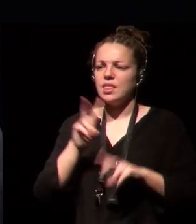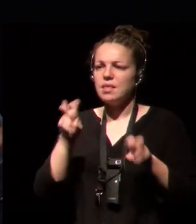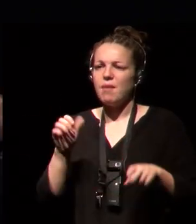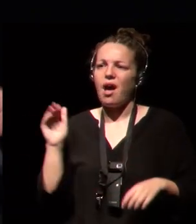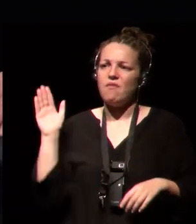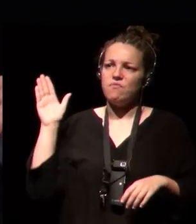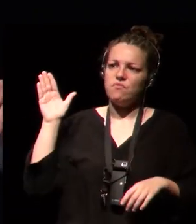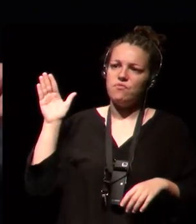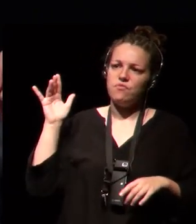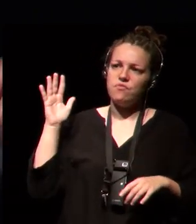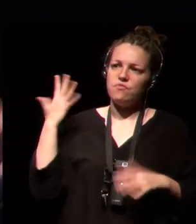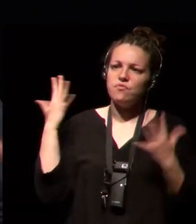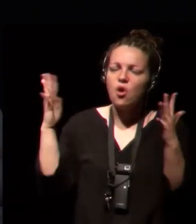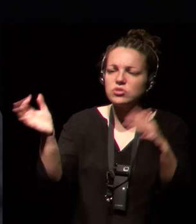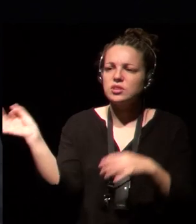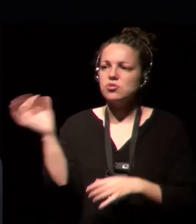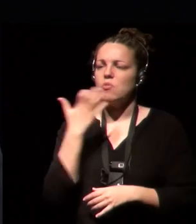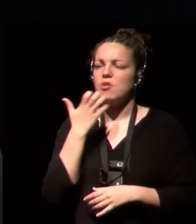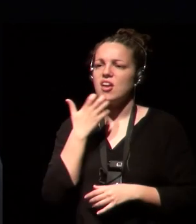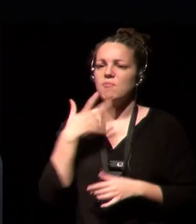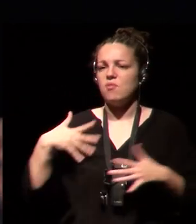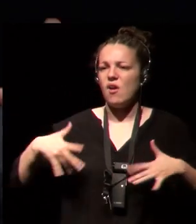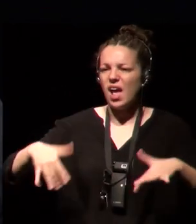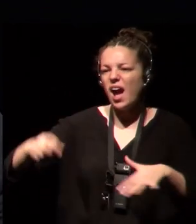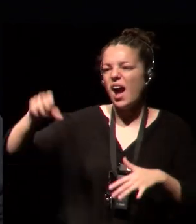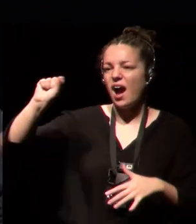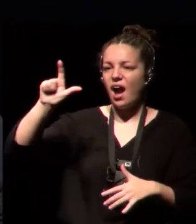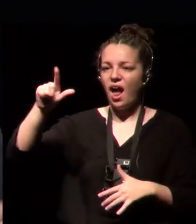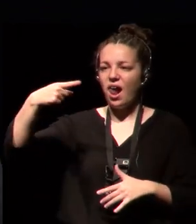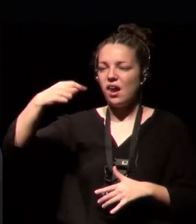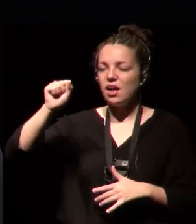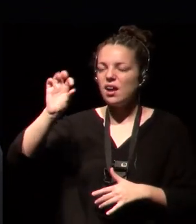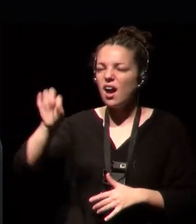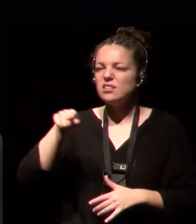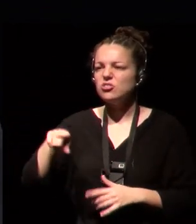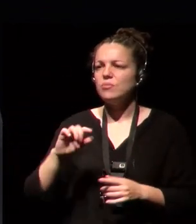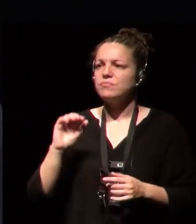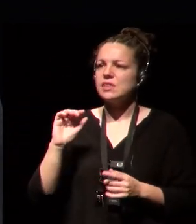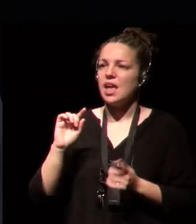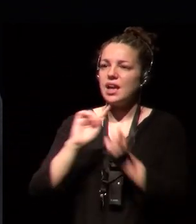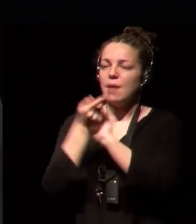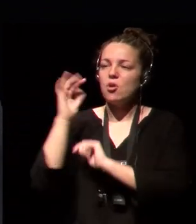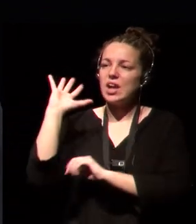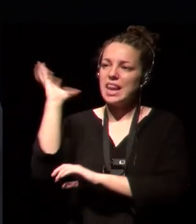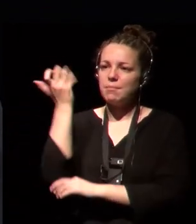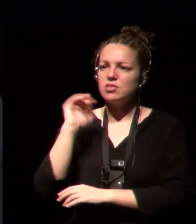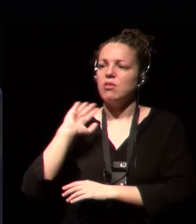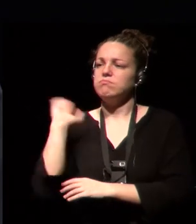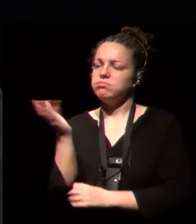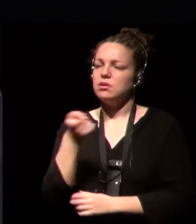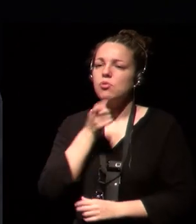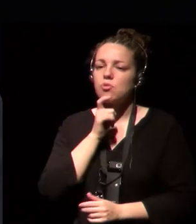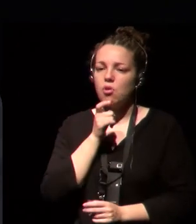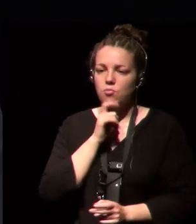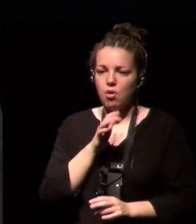And they are, y cómo esto afecta al cambio climático. They store a lot of carbon. Porque acumulan mucho carbono. I want you to